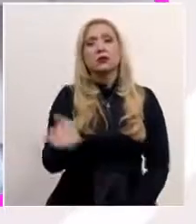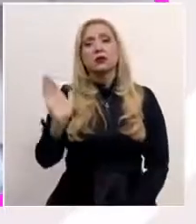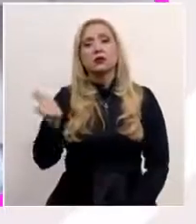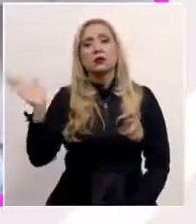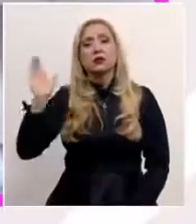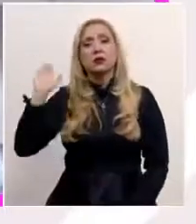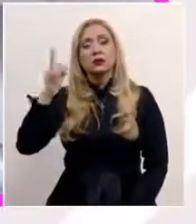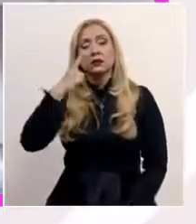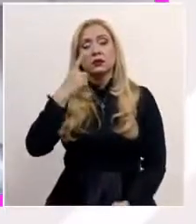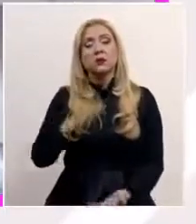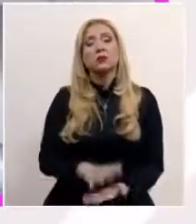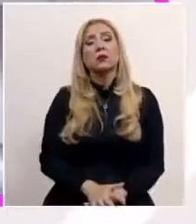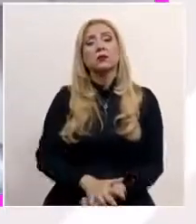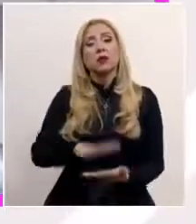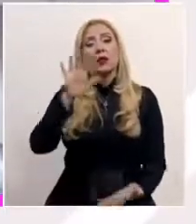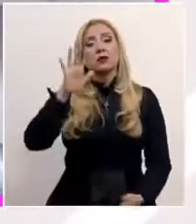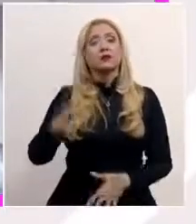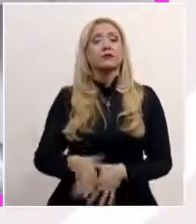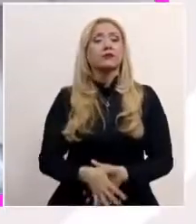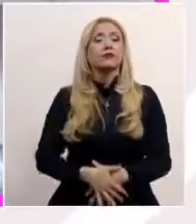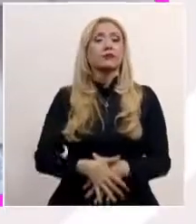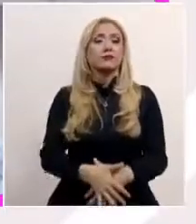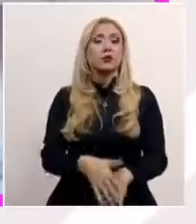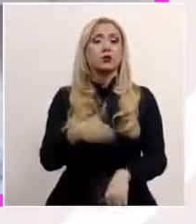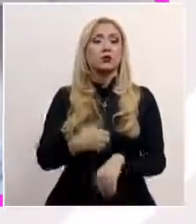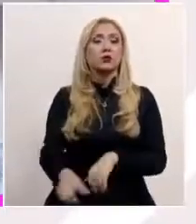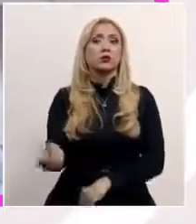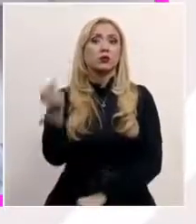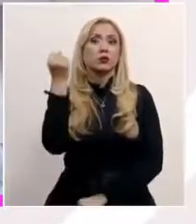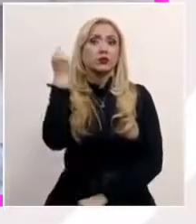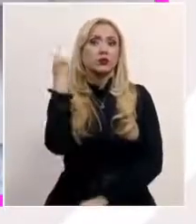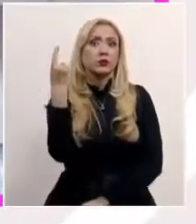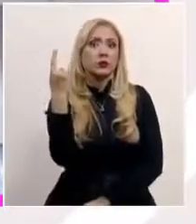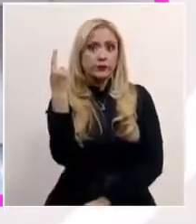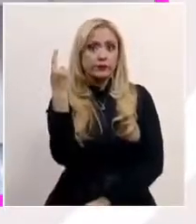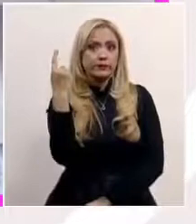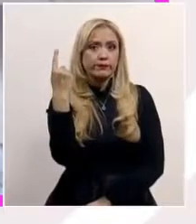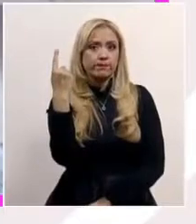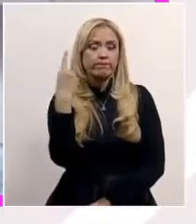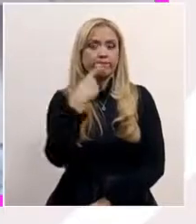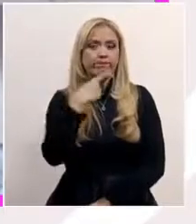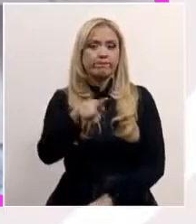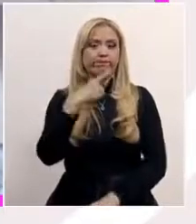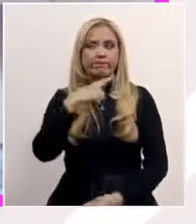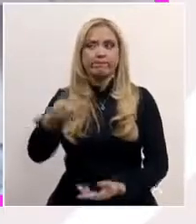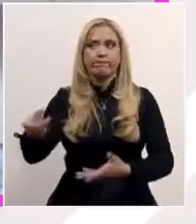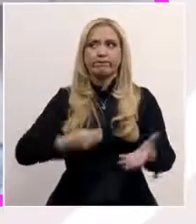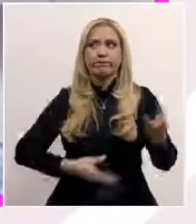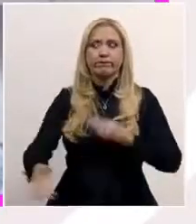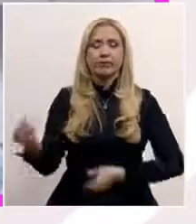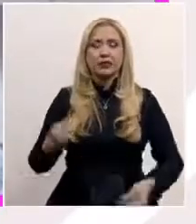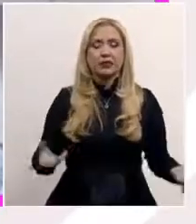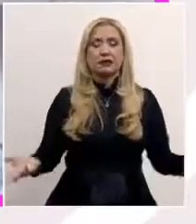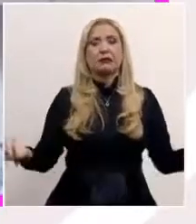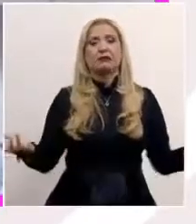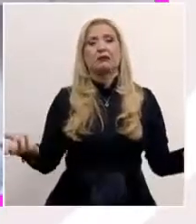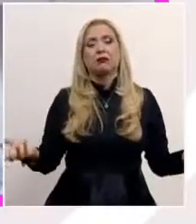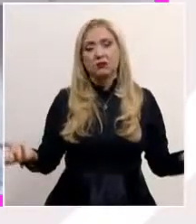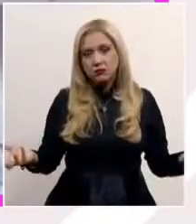motivo de discriminación marcado con el número 1 dentro de todos nuestros expedientes de quejas y reclamaciones, ¿no? Esto